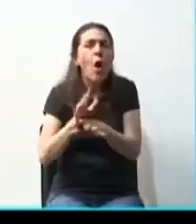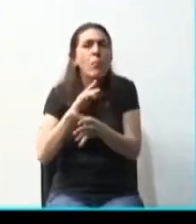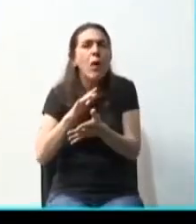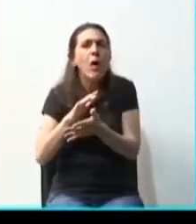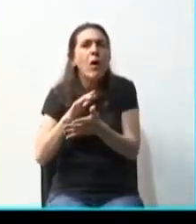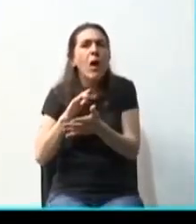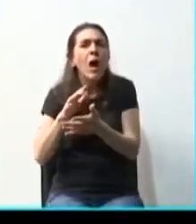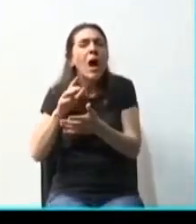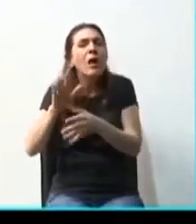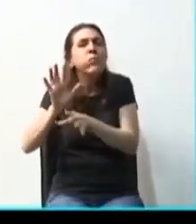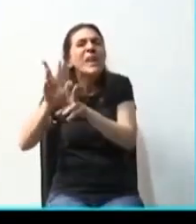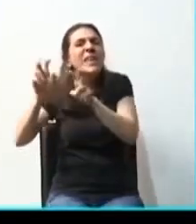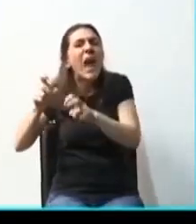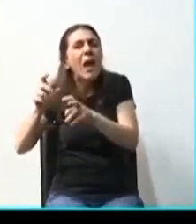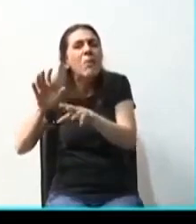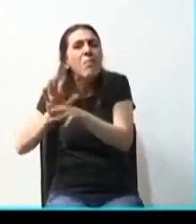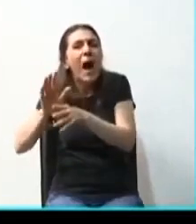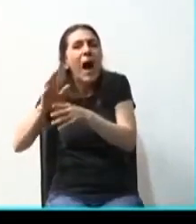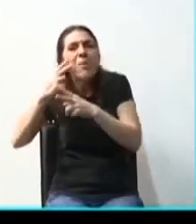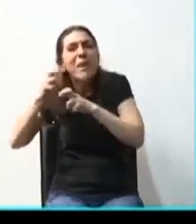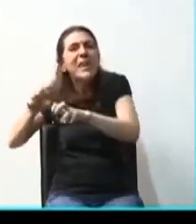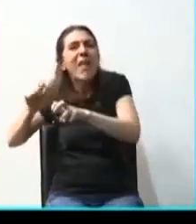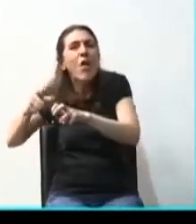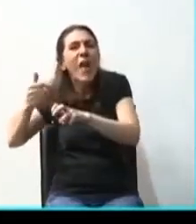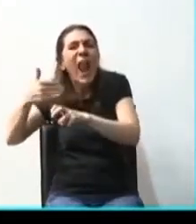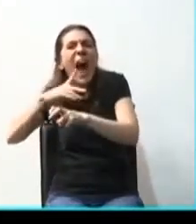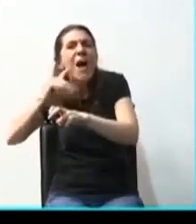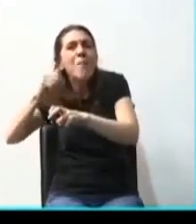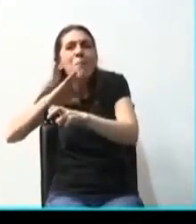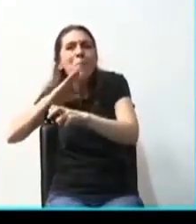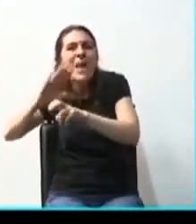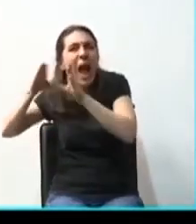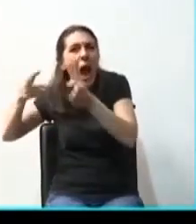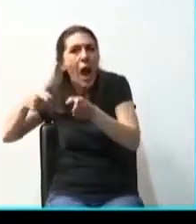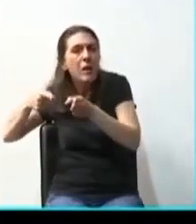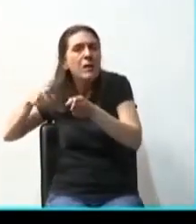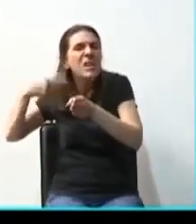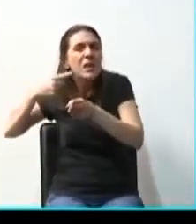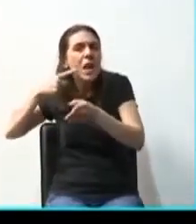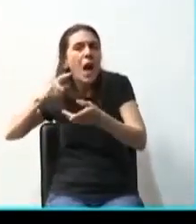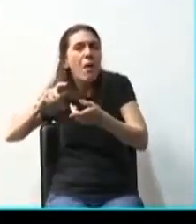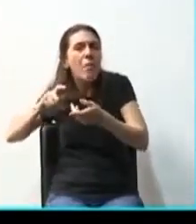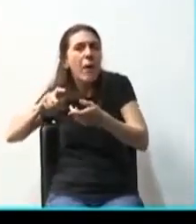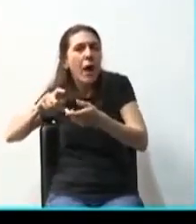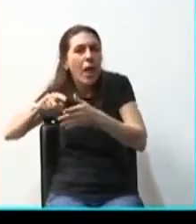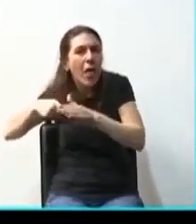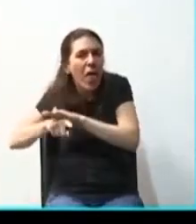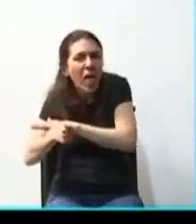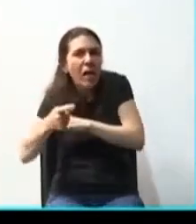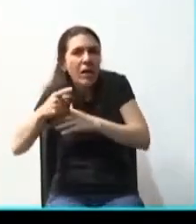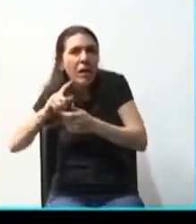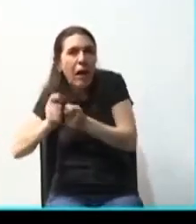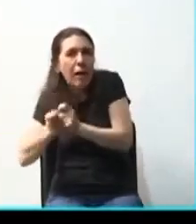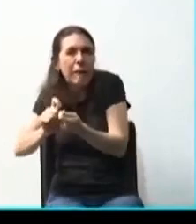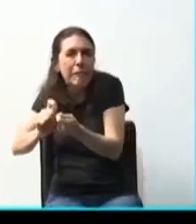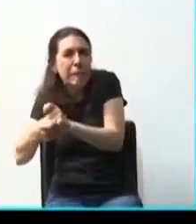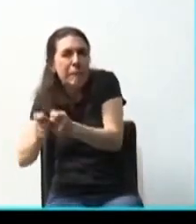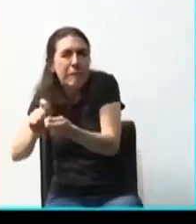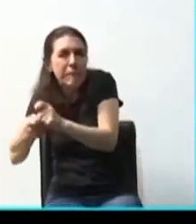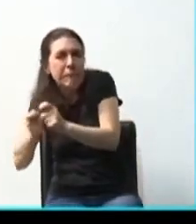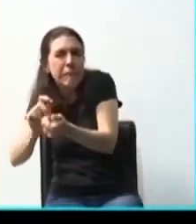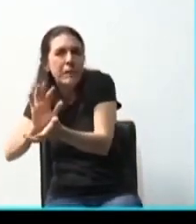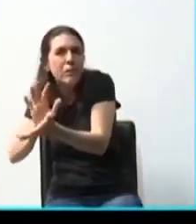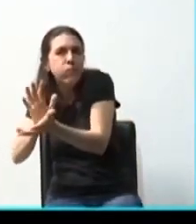de Lamia, ¿no? ¿Cómo se la manipula? Siempre para su impunidad, siempre para su impunidad, y es por eso que después de